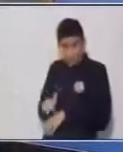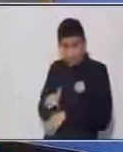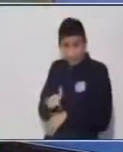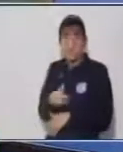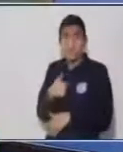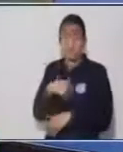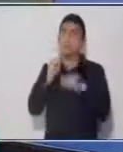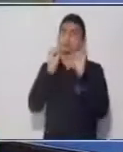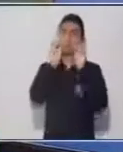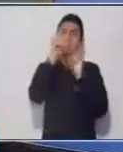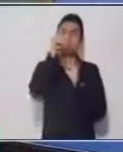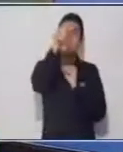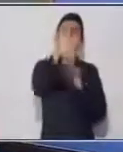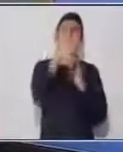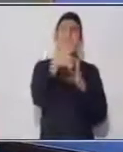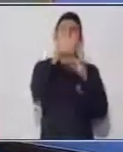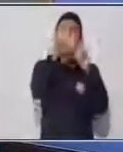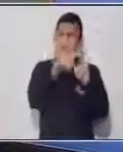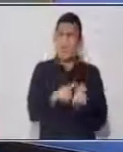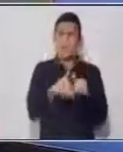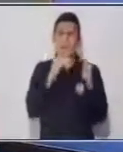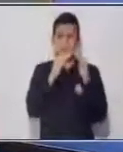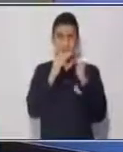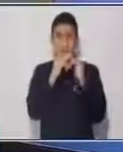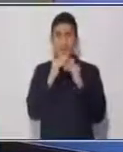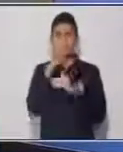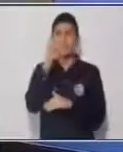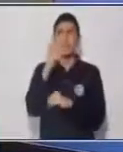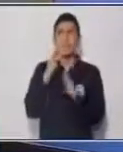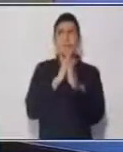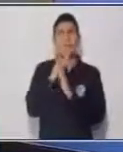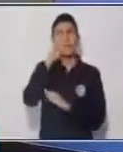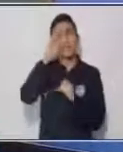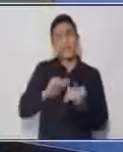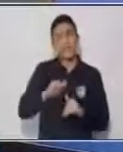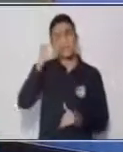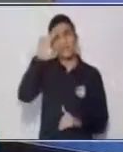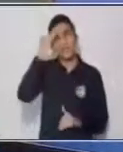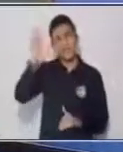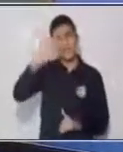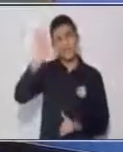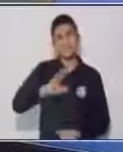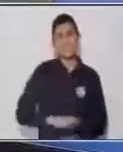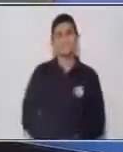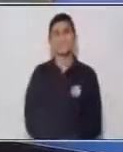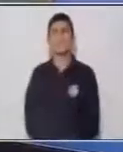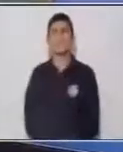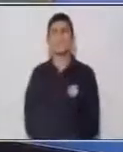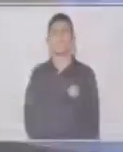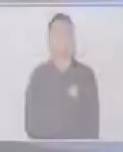trabajando desde aquí para que tú aprendas en casa, así que por favor, quédate en casa. Nos vemos.